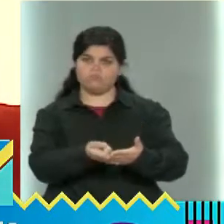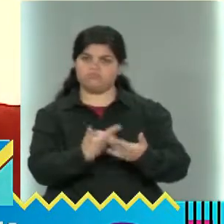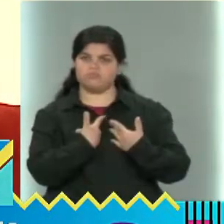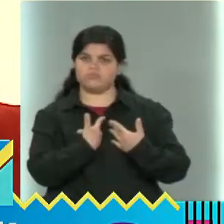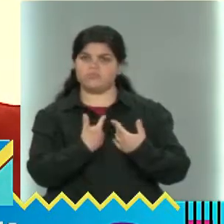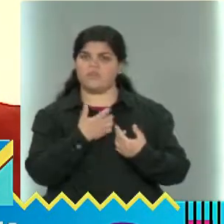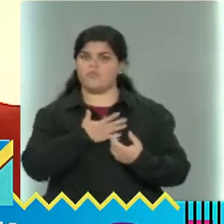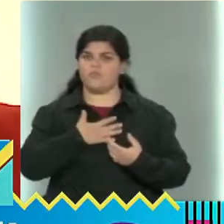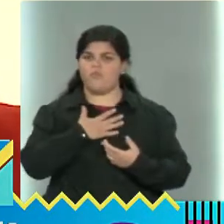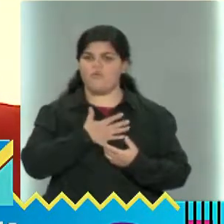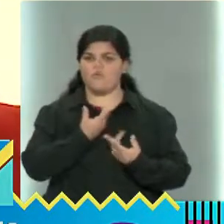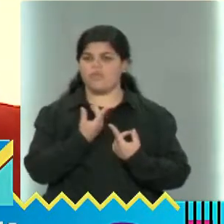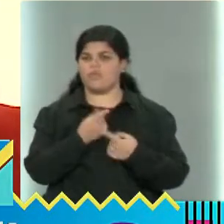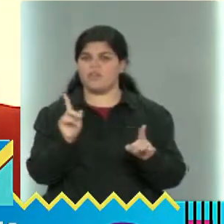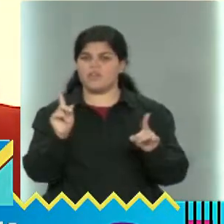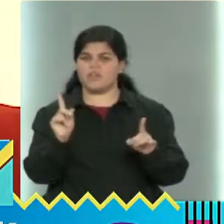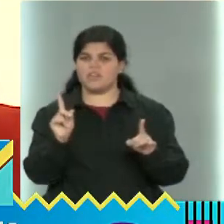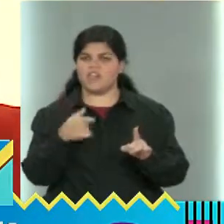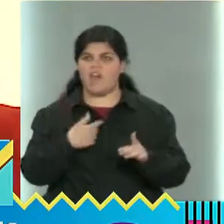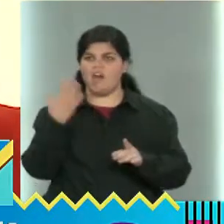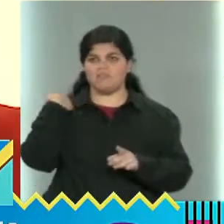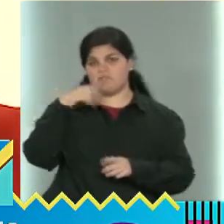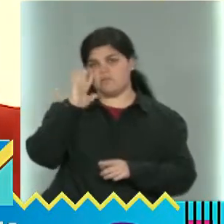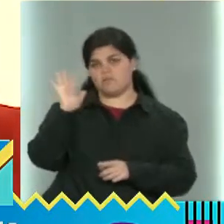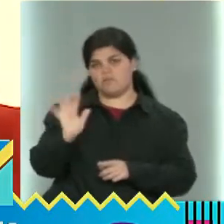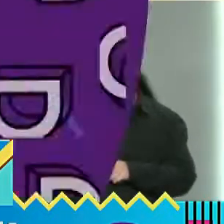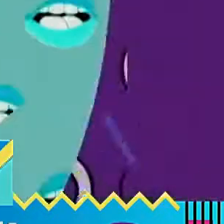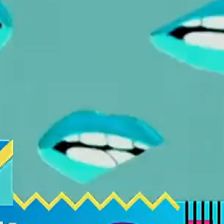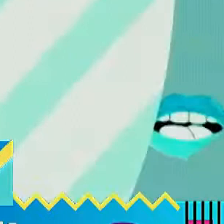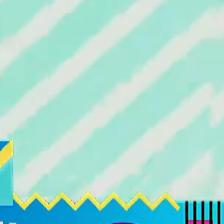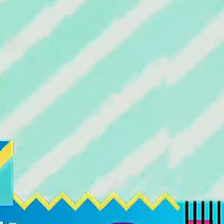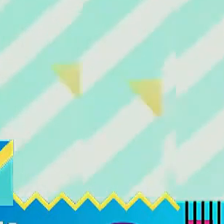realidad que no la tenía, o que no la había visto desde ese enfoque,